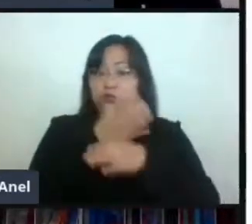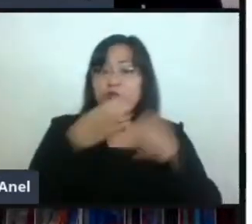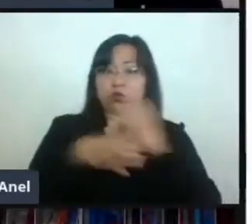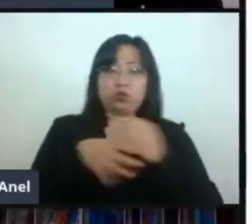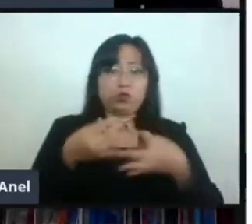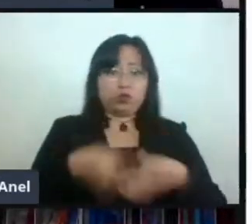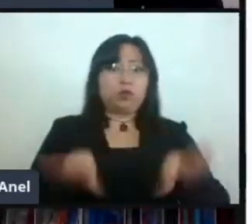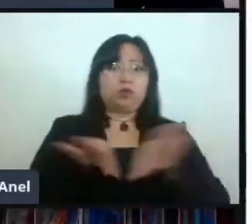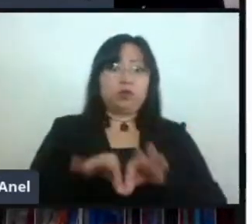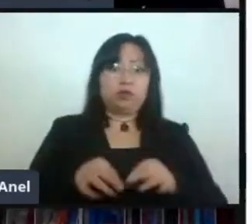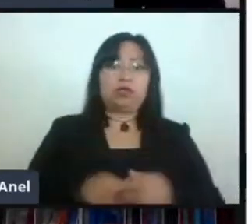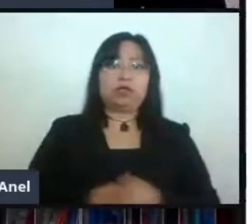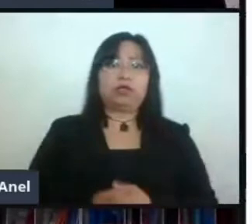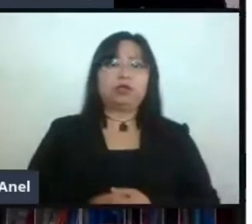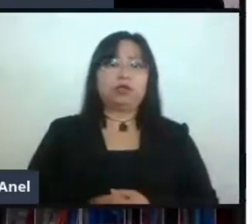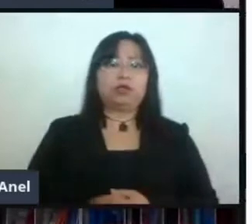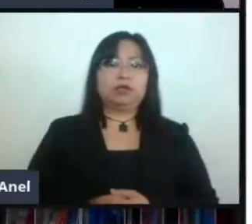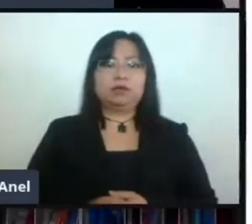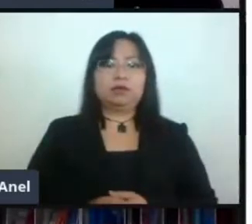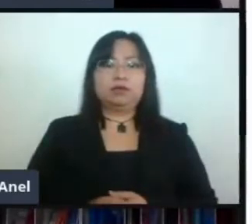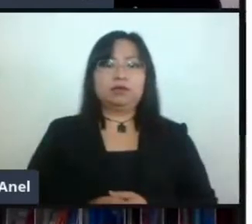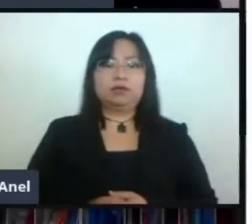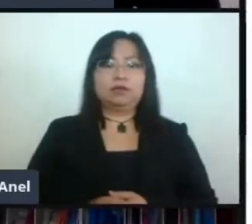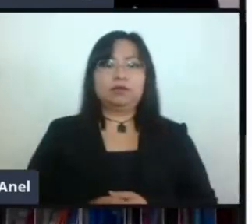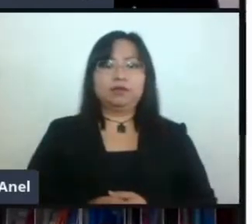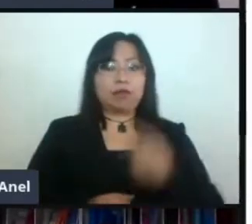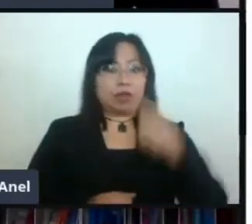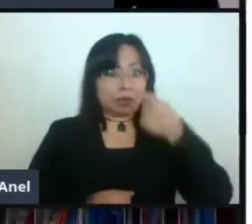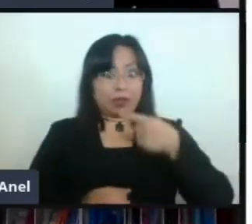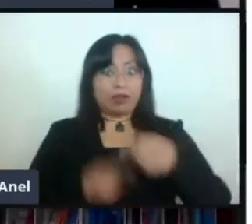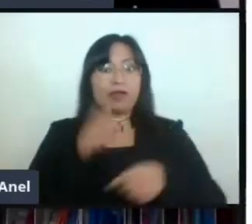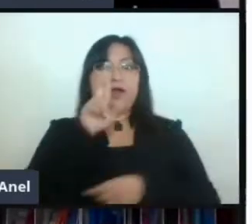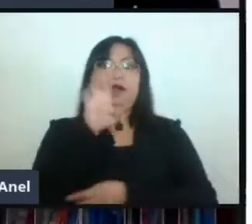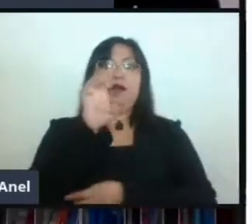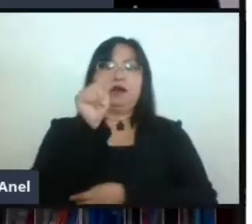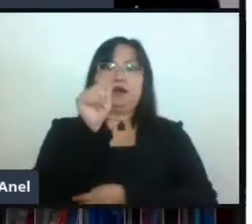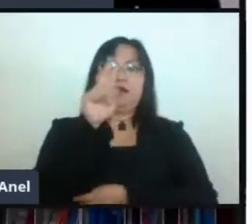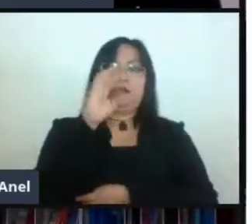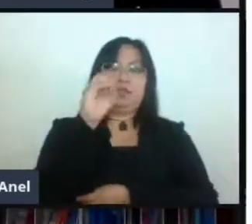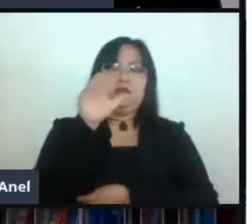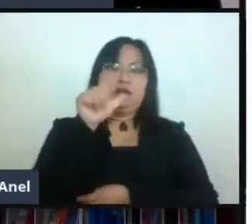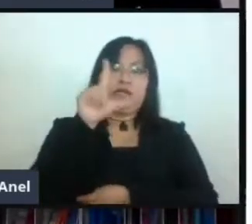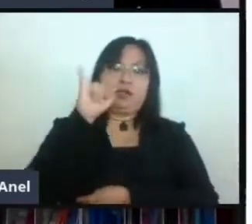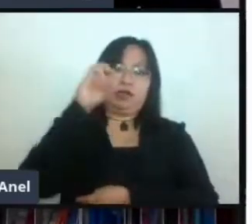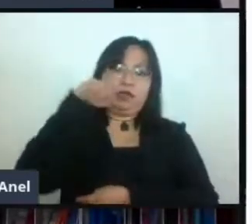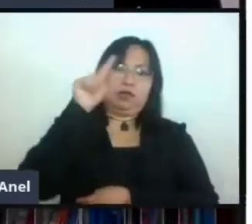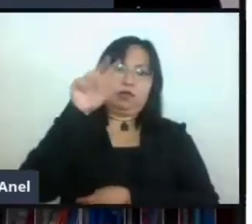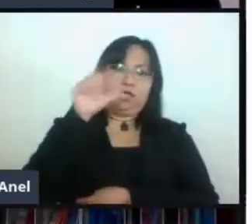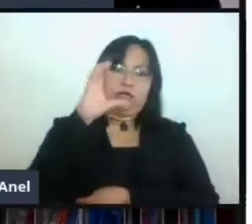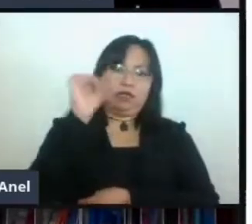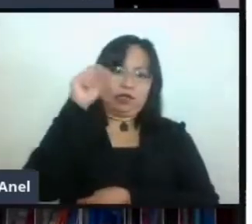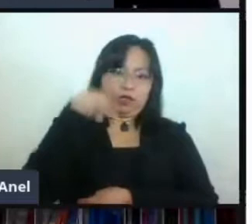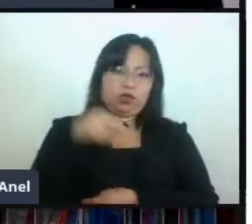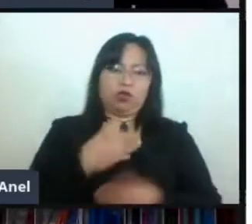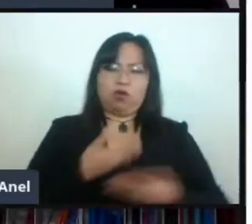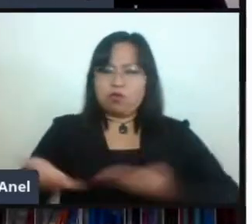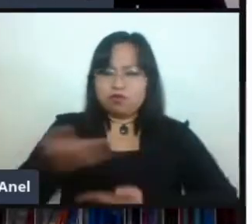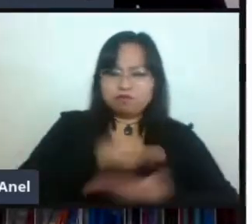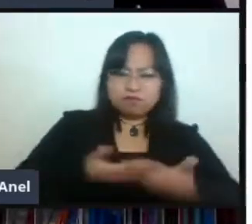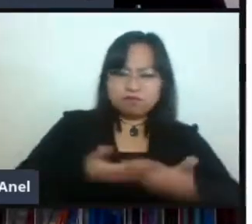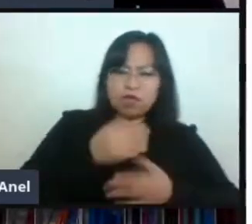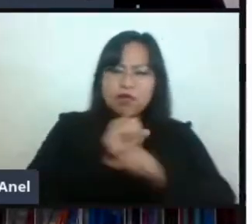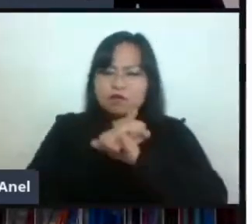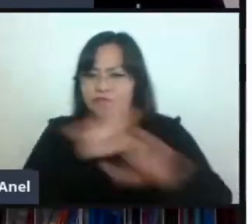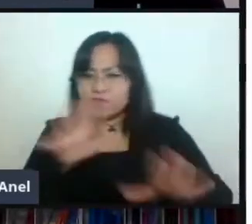más importante de la evaluación es la retroalimentación. Porque la evaluación pierde su sentido si no hay